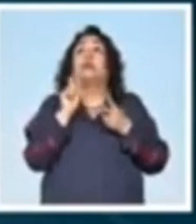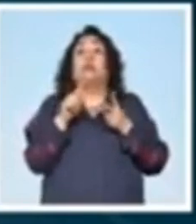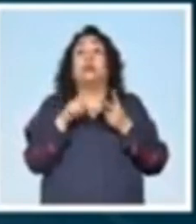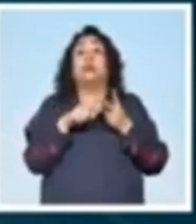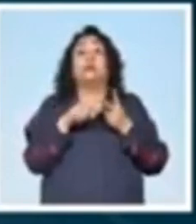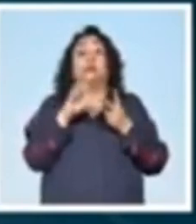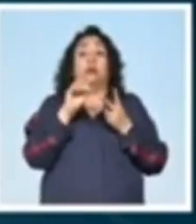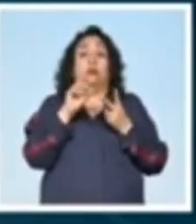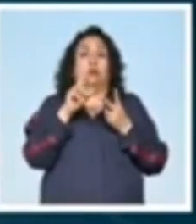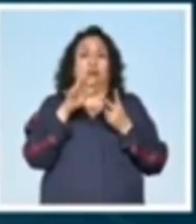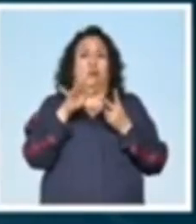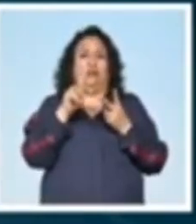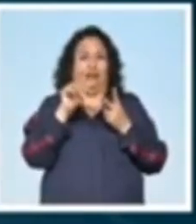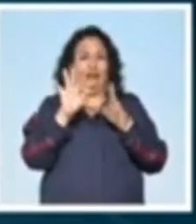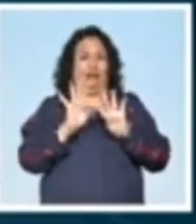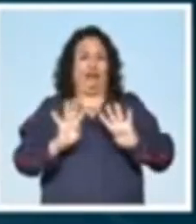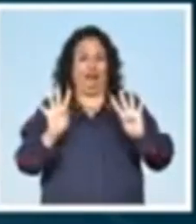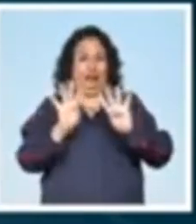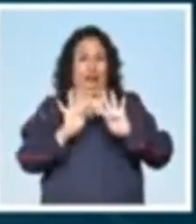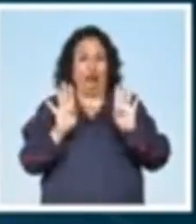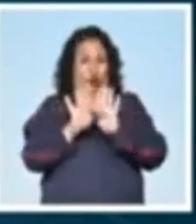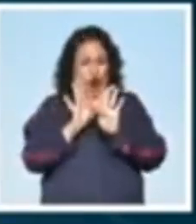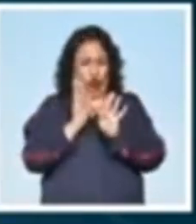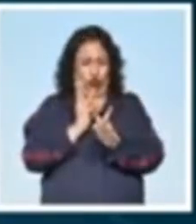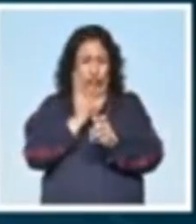la orquestación, ¿sí?